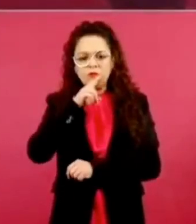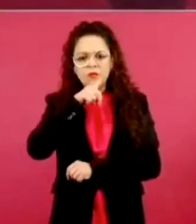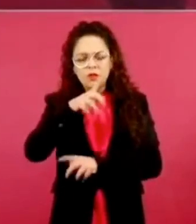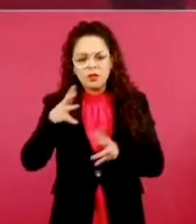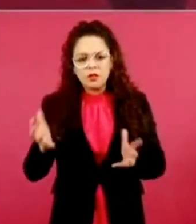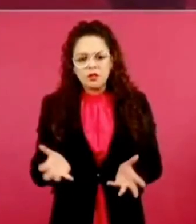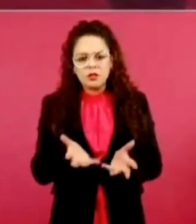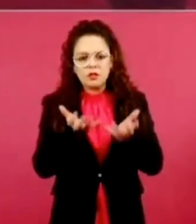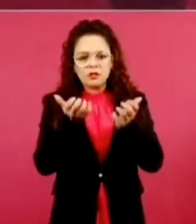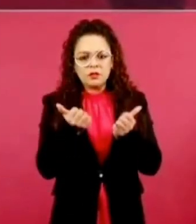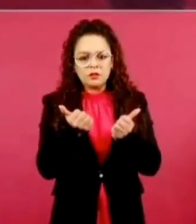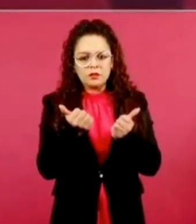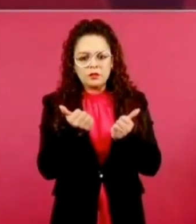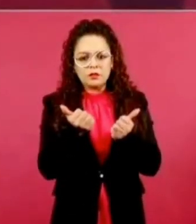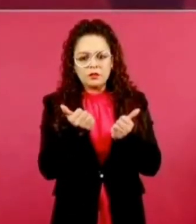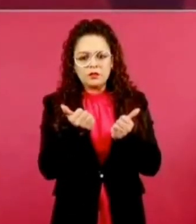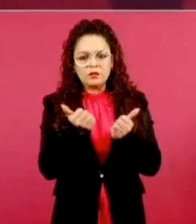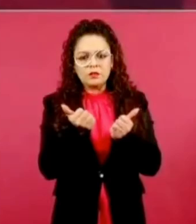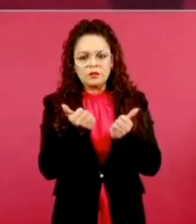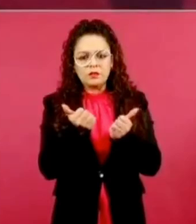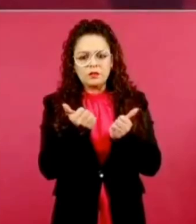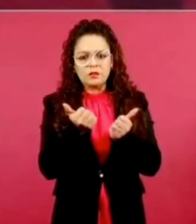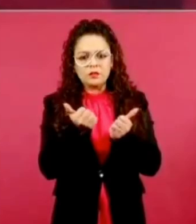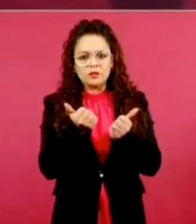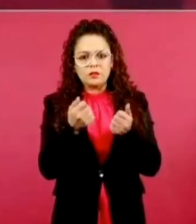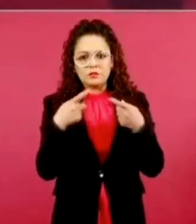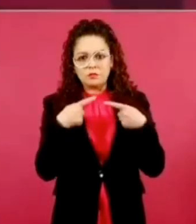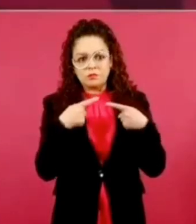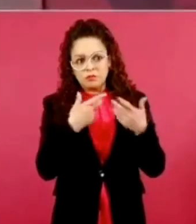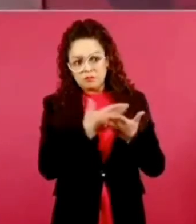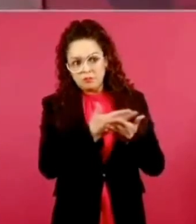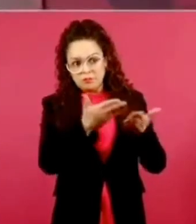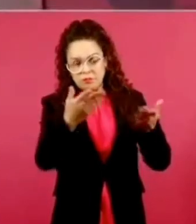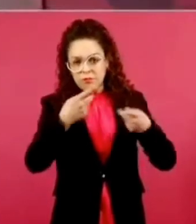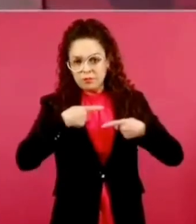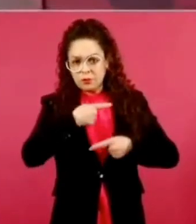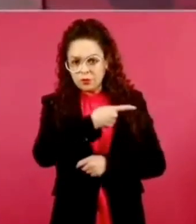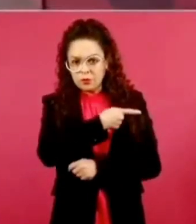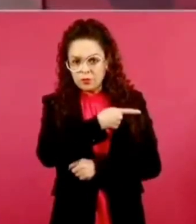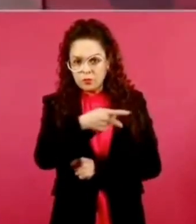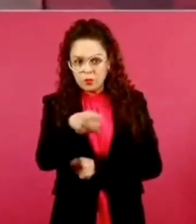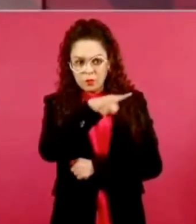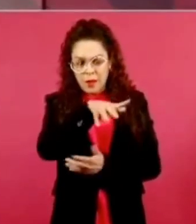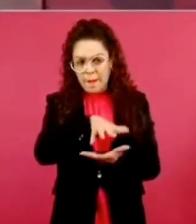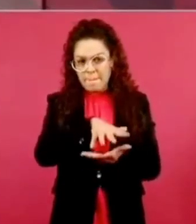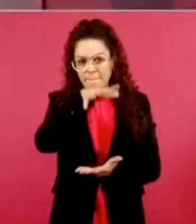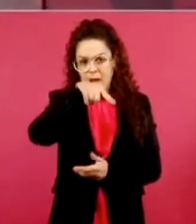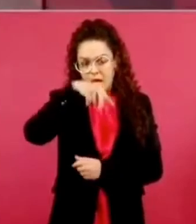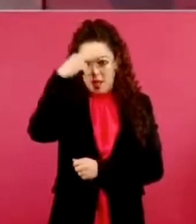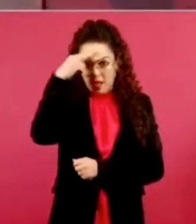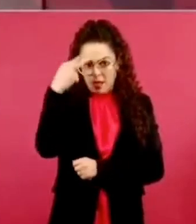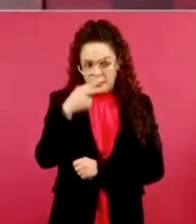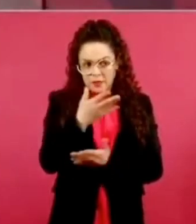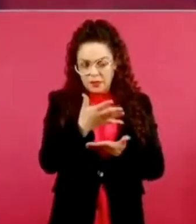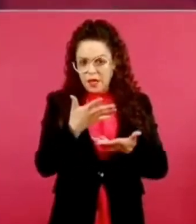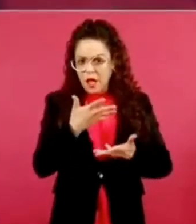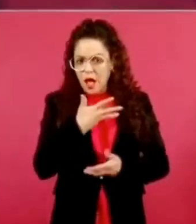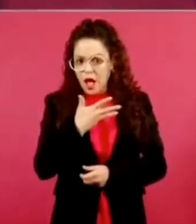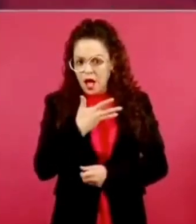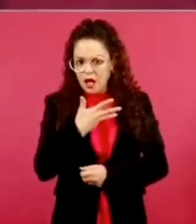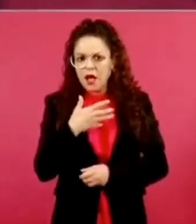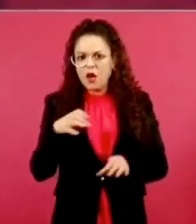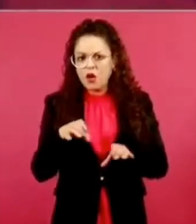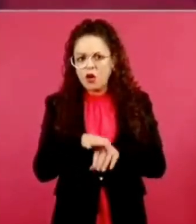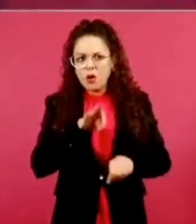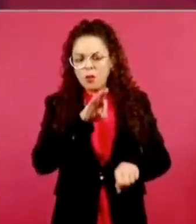rescata a la mayoría de los mexicanos, a los pobres? ¿Cómo va a rescatar